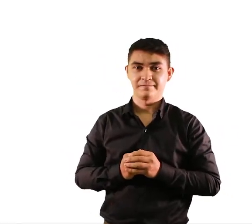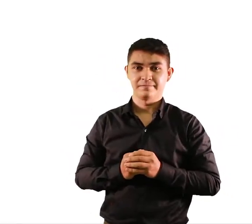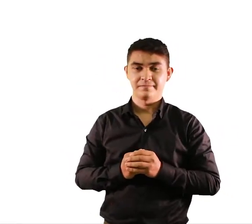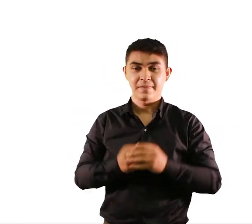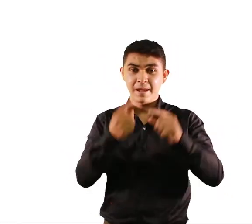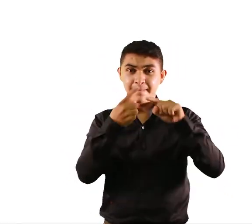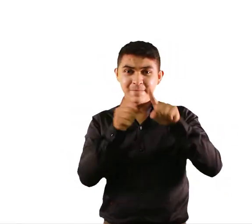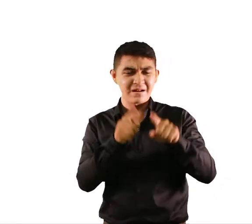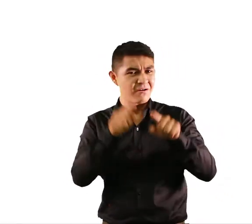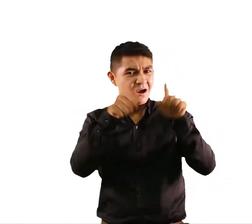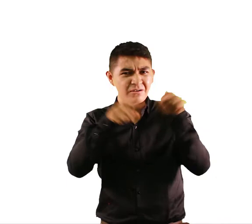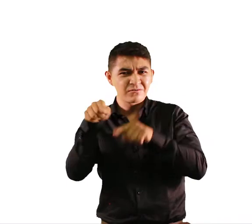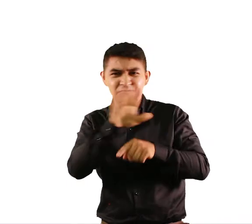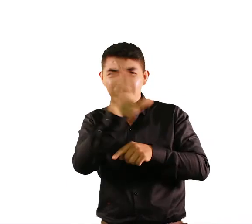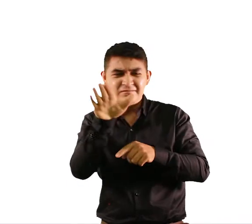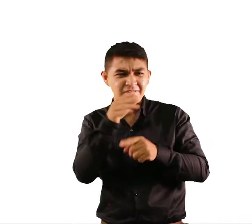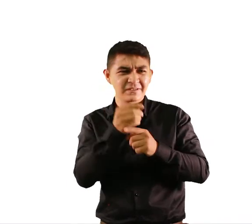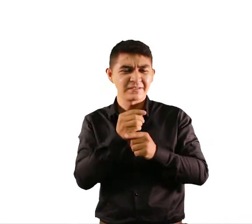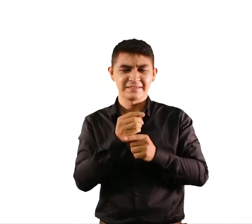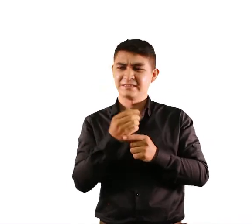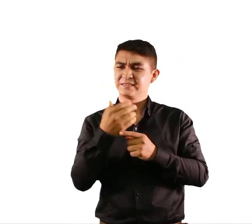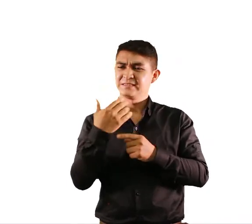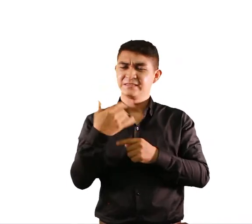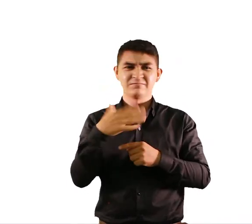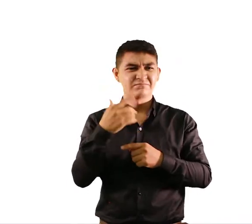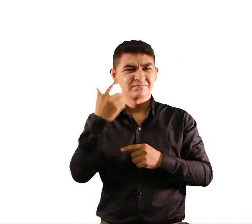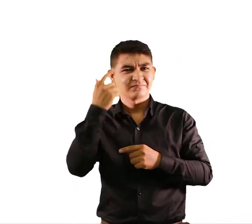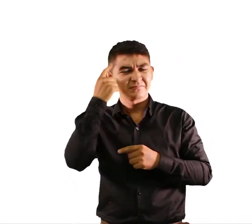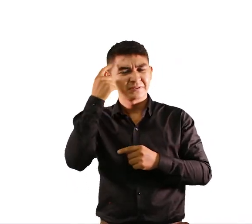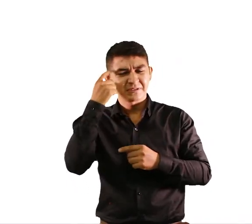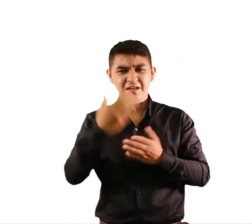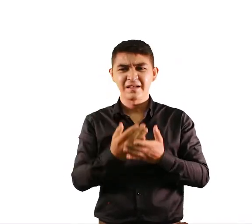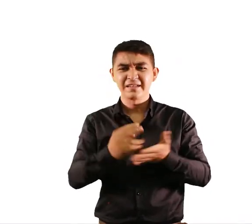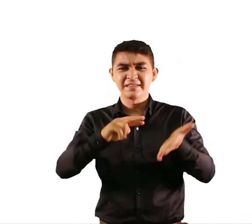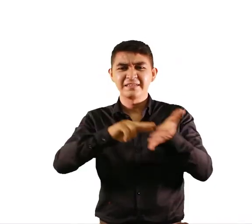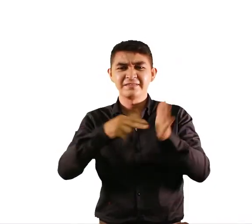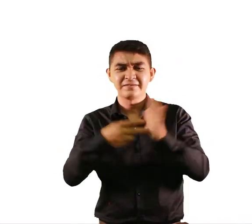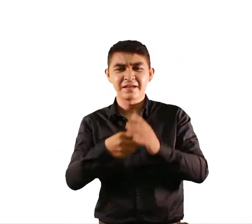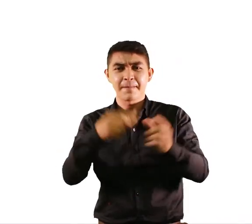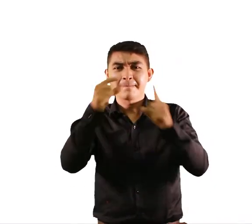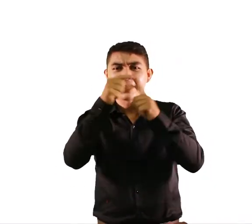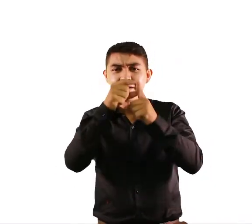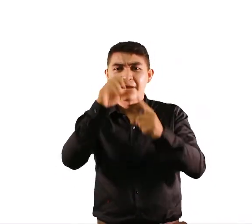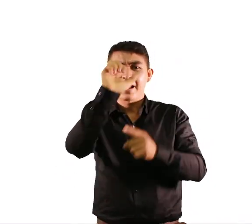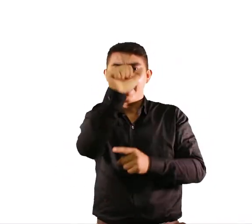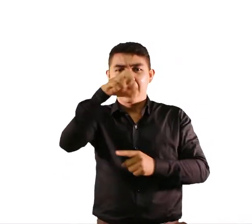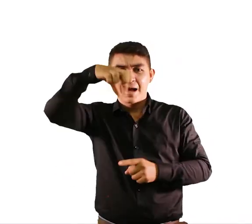Pero algunos se estarán preguntando, ¿y qué es apotema?